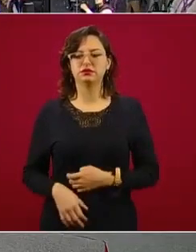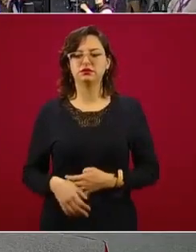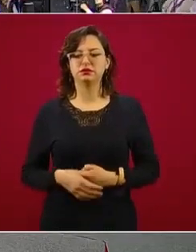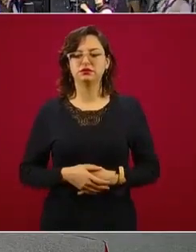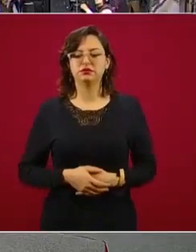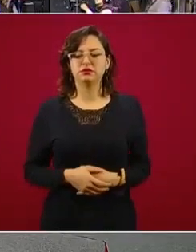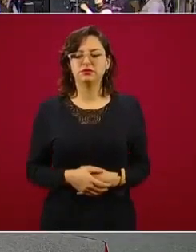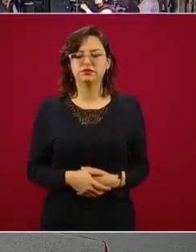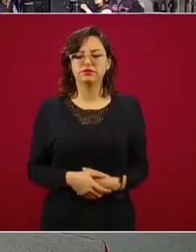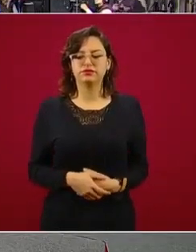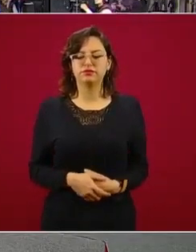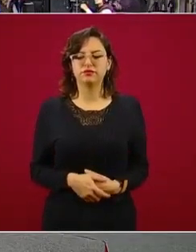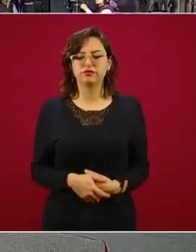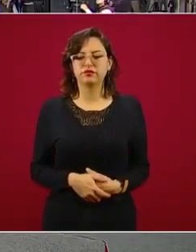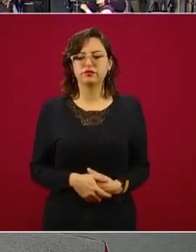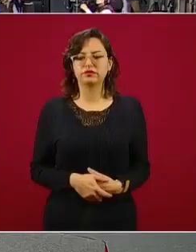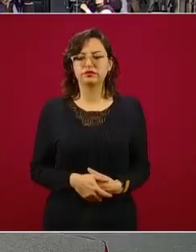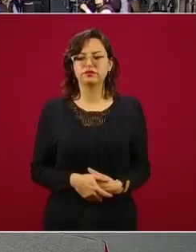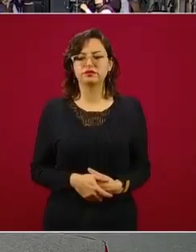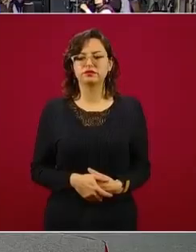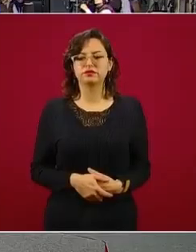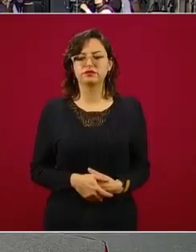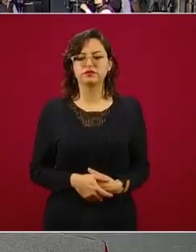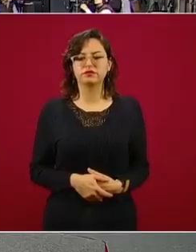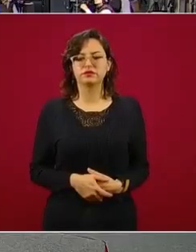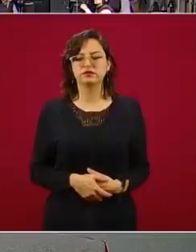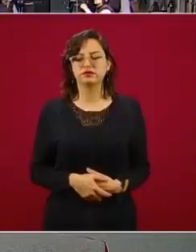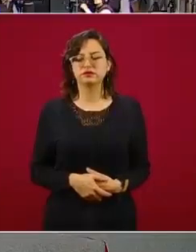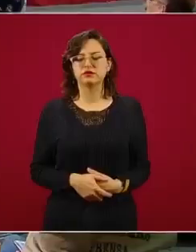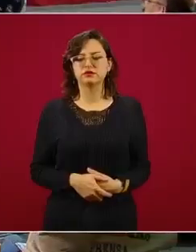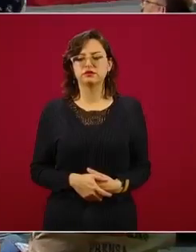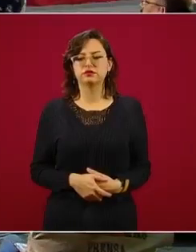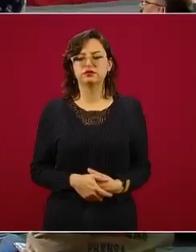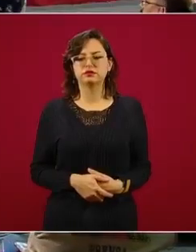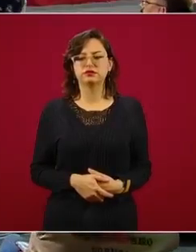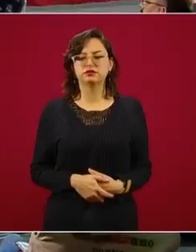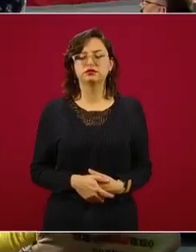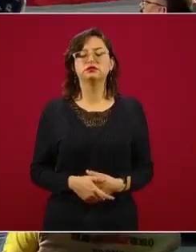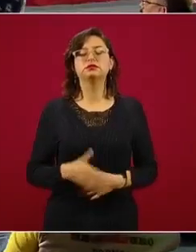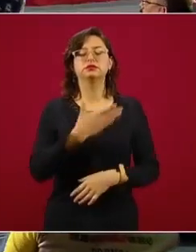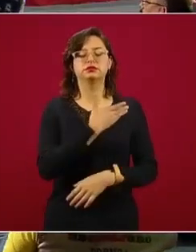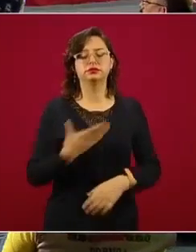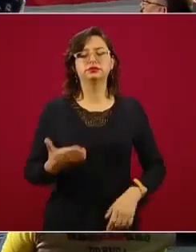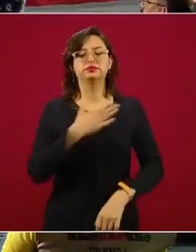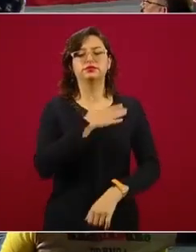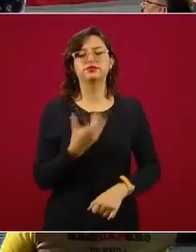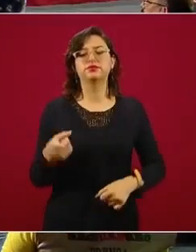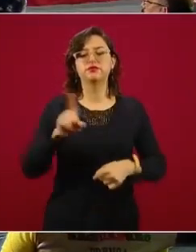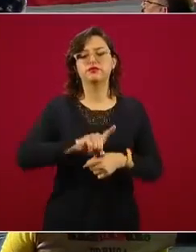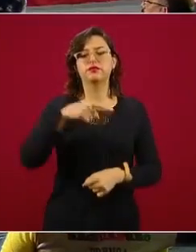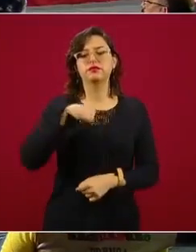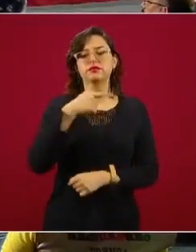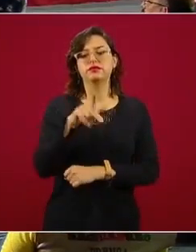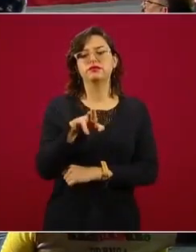Después dos mujeres, Presidente, dos compañeras. Buenos días, Luis Méndez de Notimex.